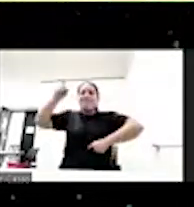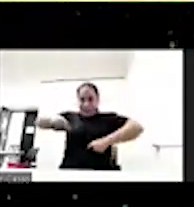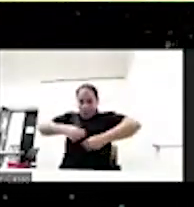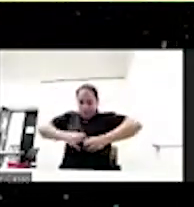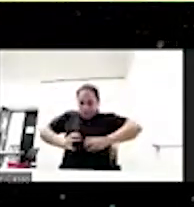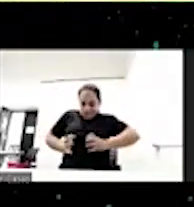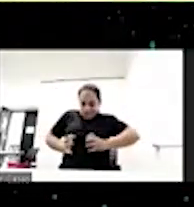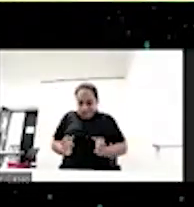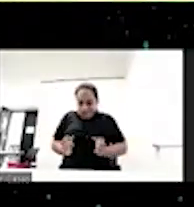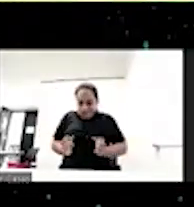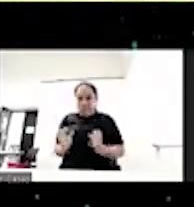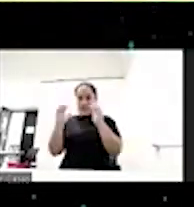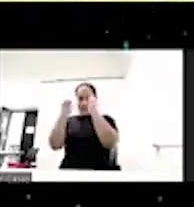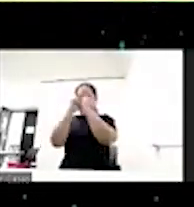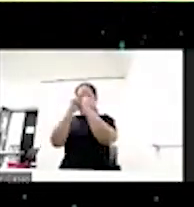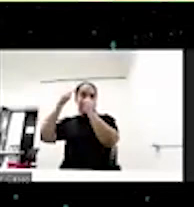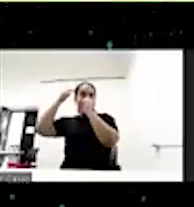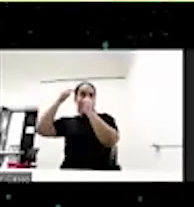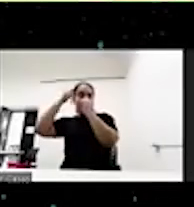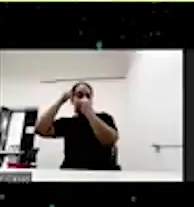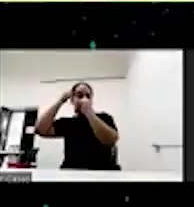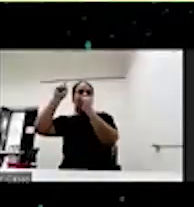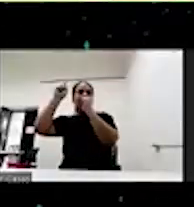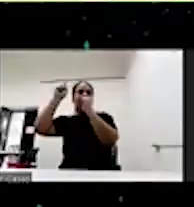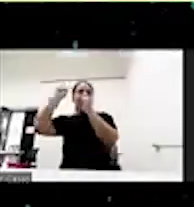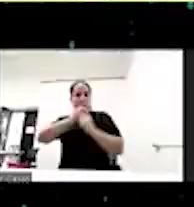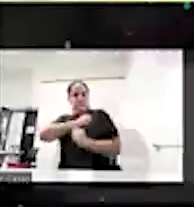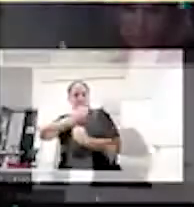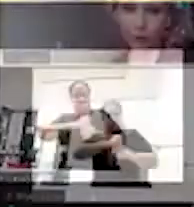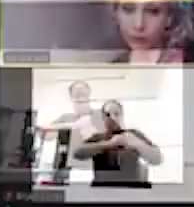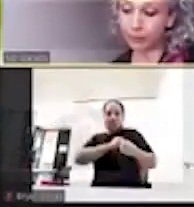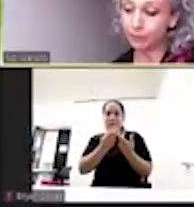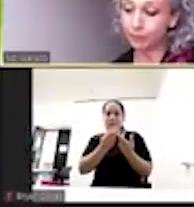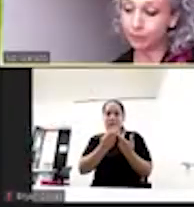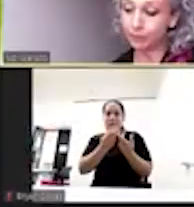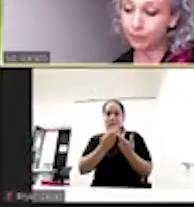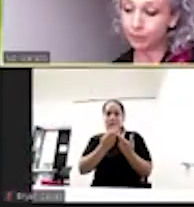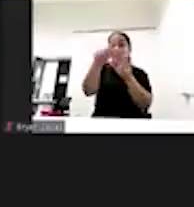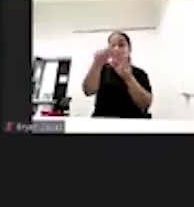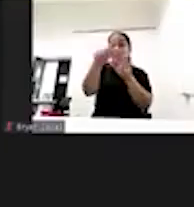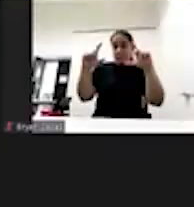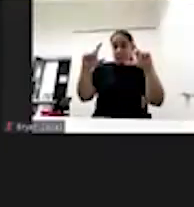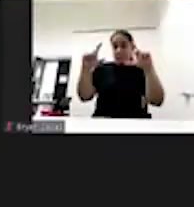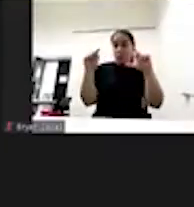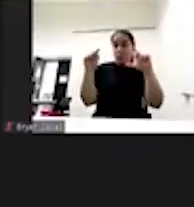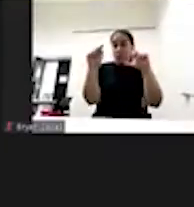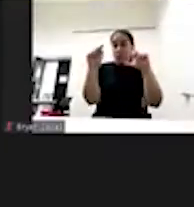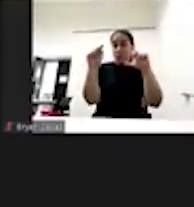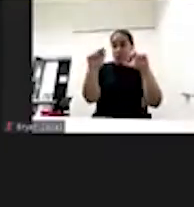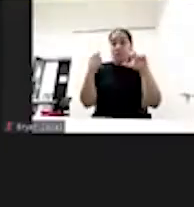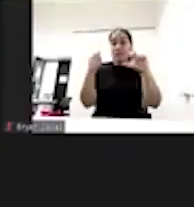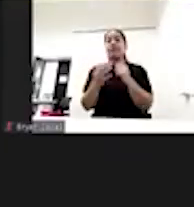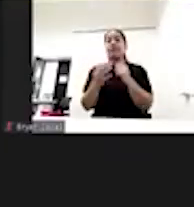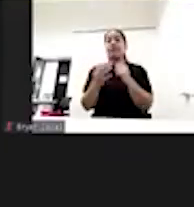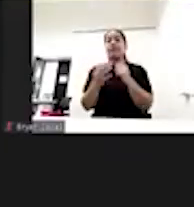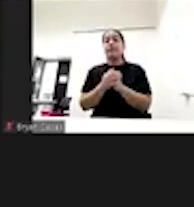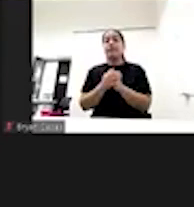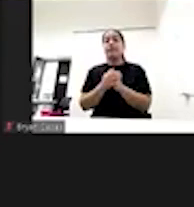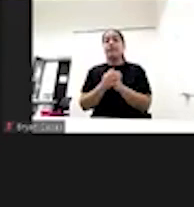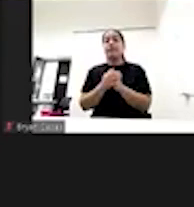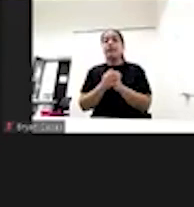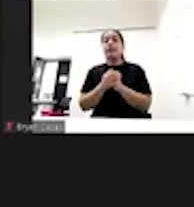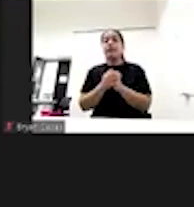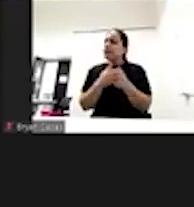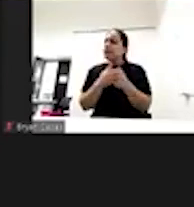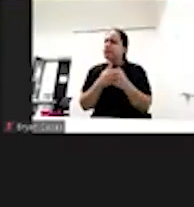y nuestros corazones. Esta obra que estamos viendo aquí es una obra muy antigua del